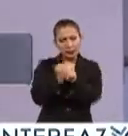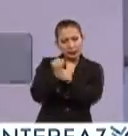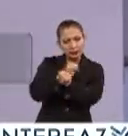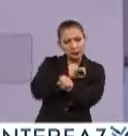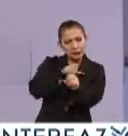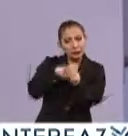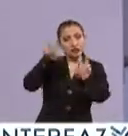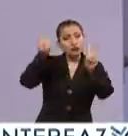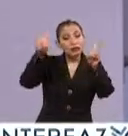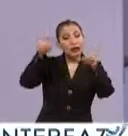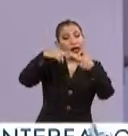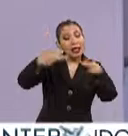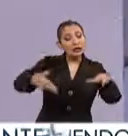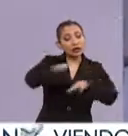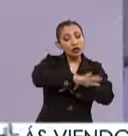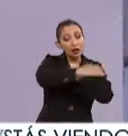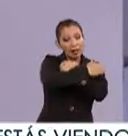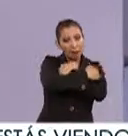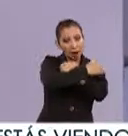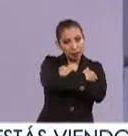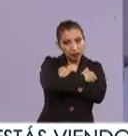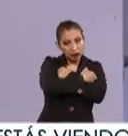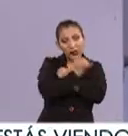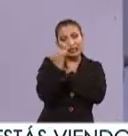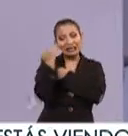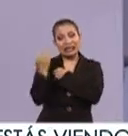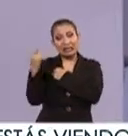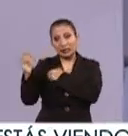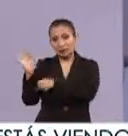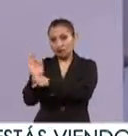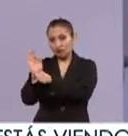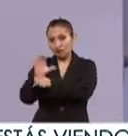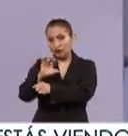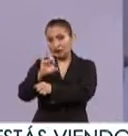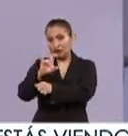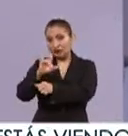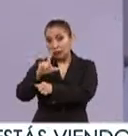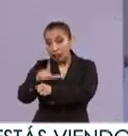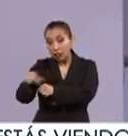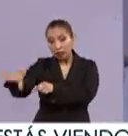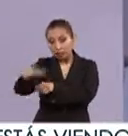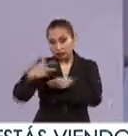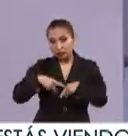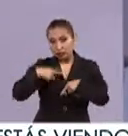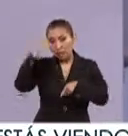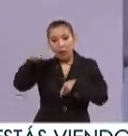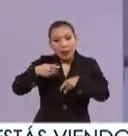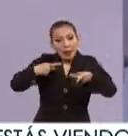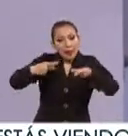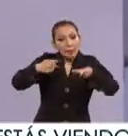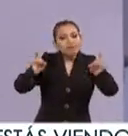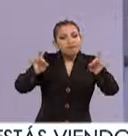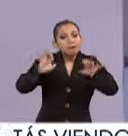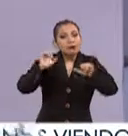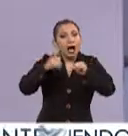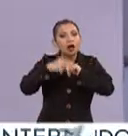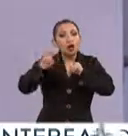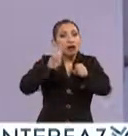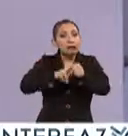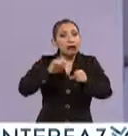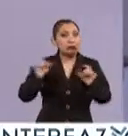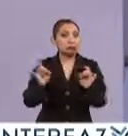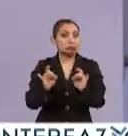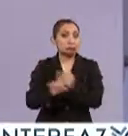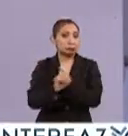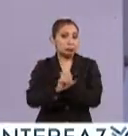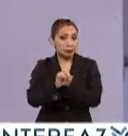investigaciones especiales sobre la relación entre la educación y la protección civil, la protección para poder prepararnos para algunos desastres. Es